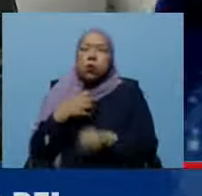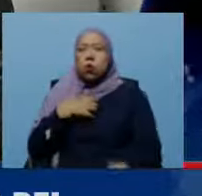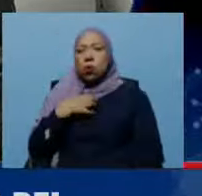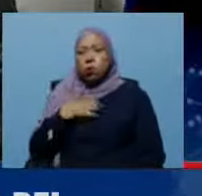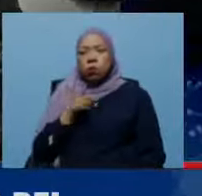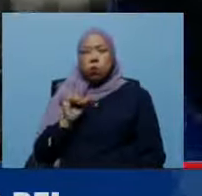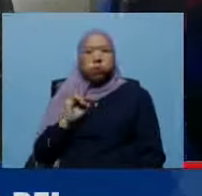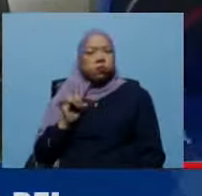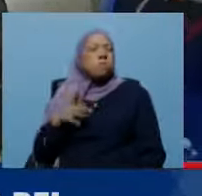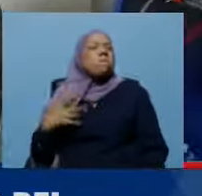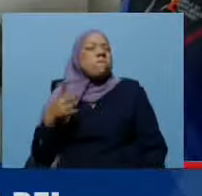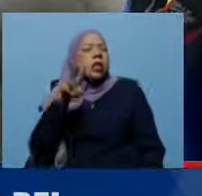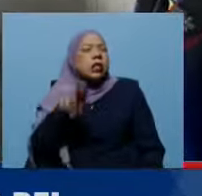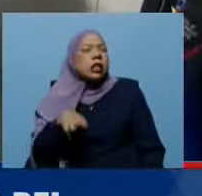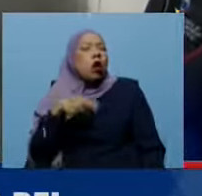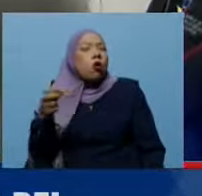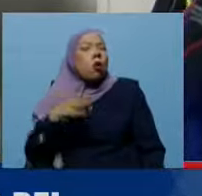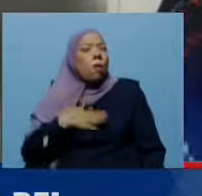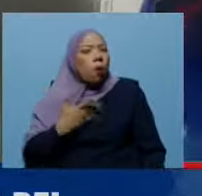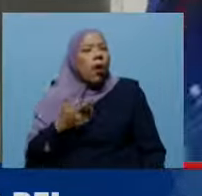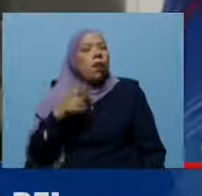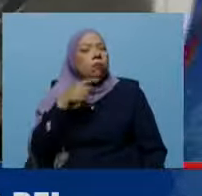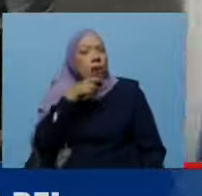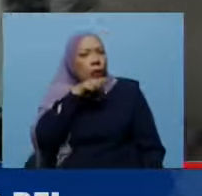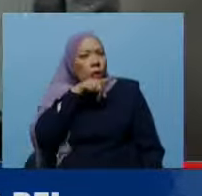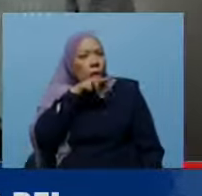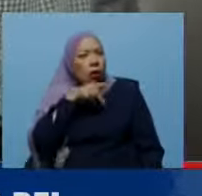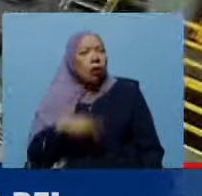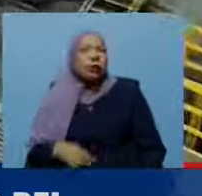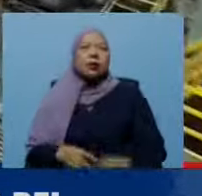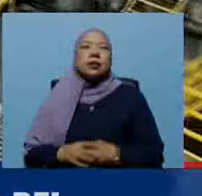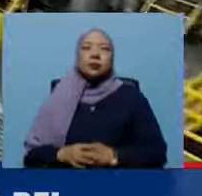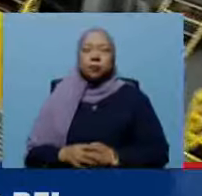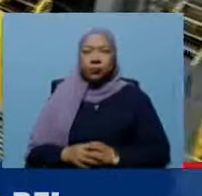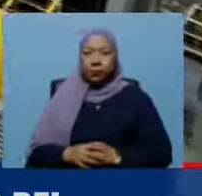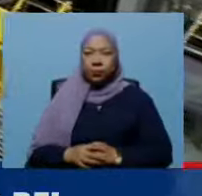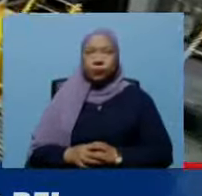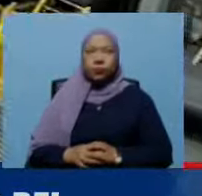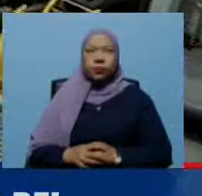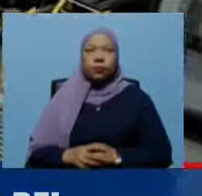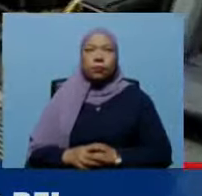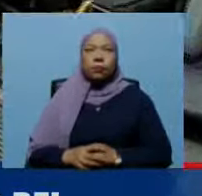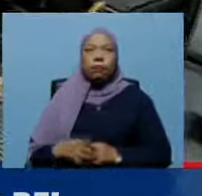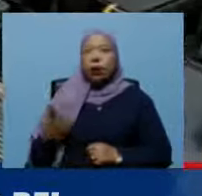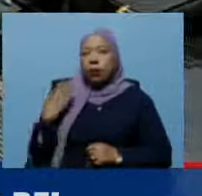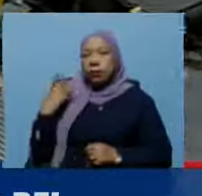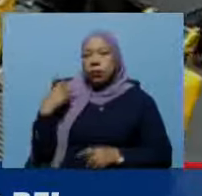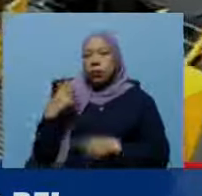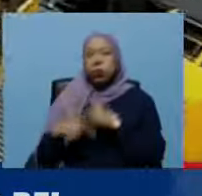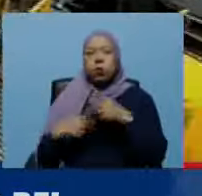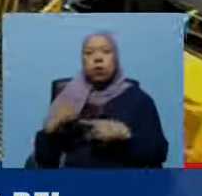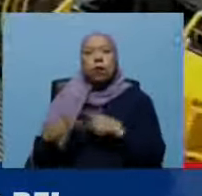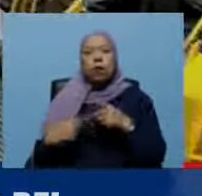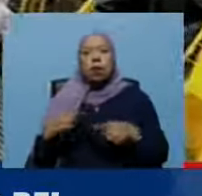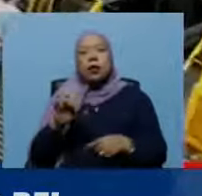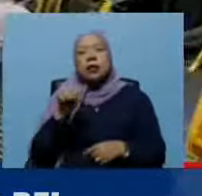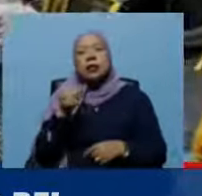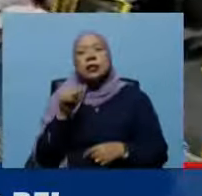sí. ¿Qué dice? El Jairo Ramos, Jairo. Aquí se ve el proceso de laminación. son